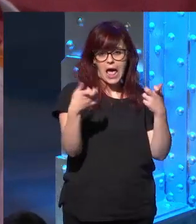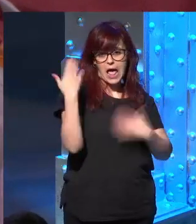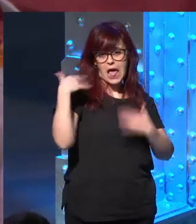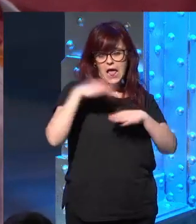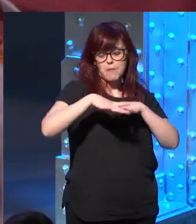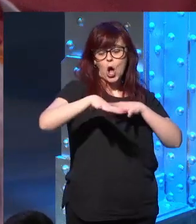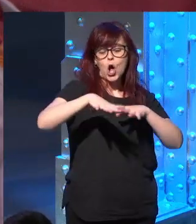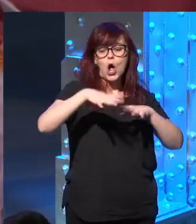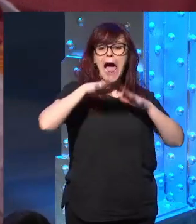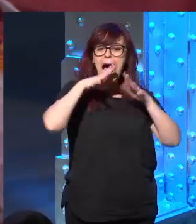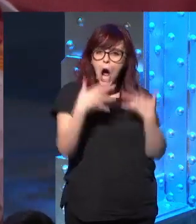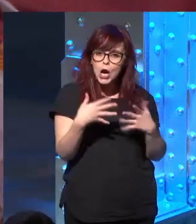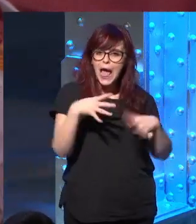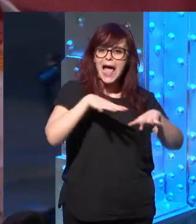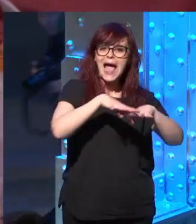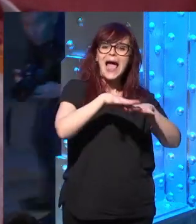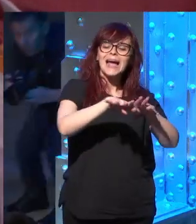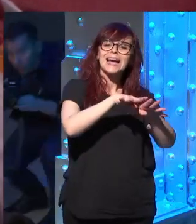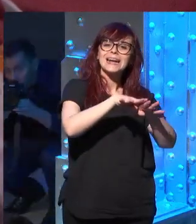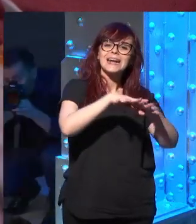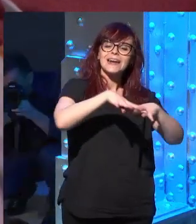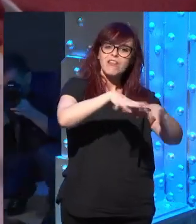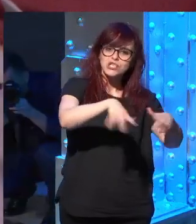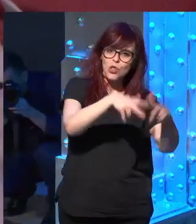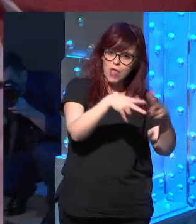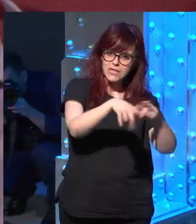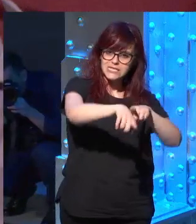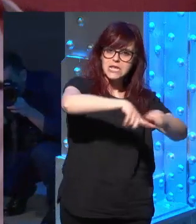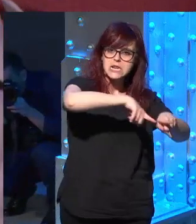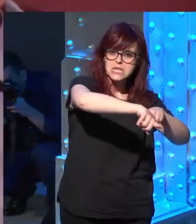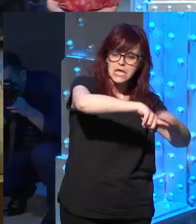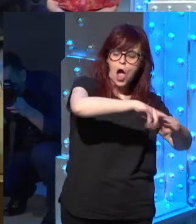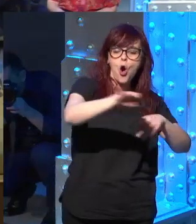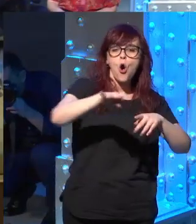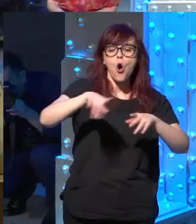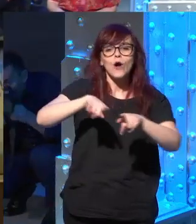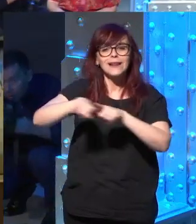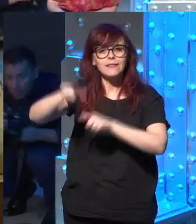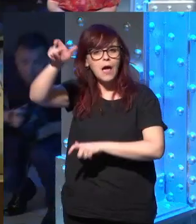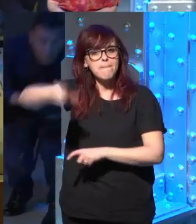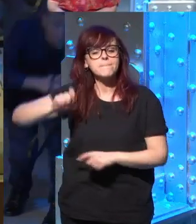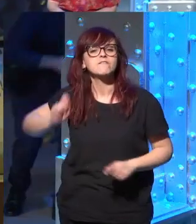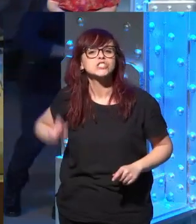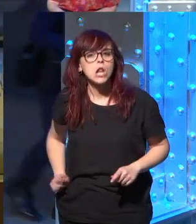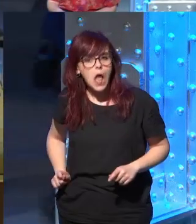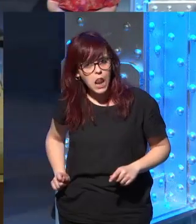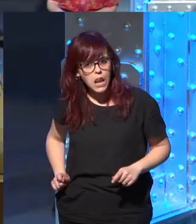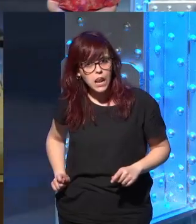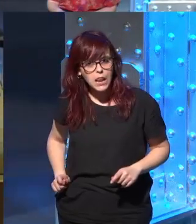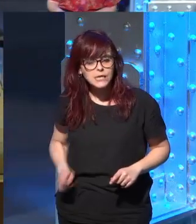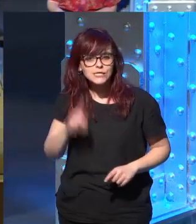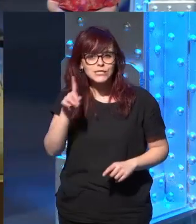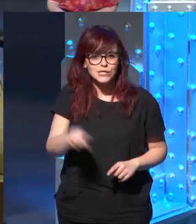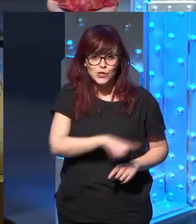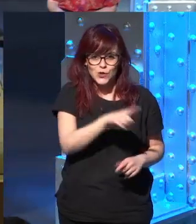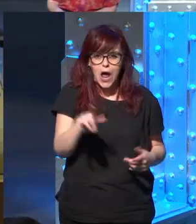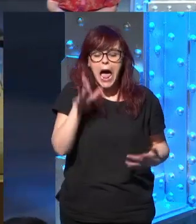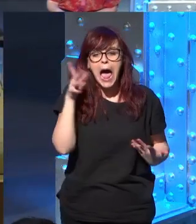se ve sustituido por esa crítica en masa? Bueno, esto también nos da pie para hablar de nuestro prescriptor literario